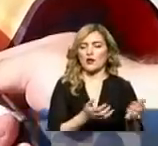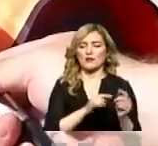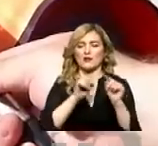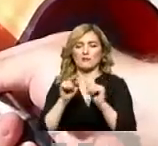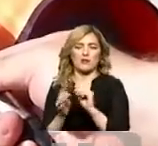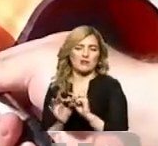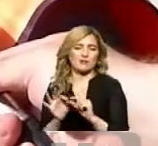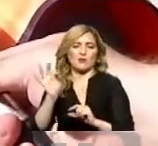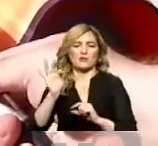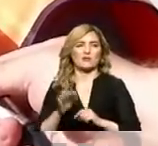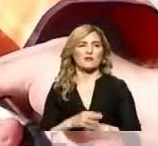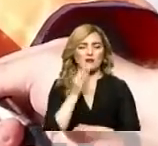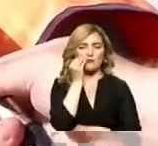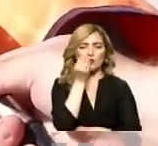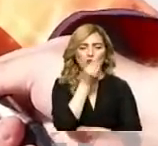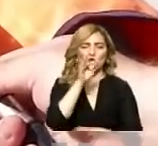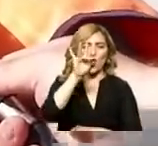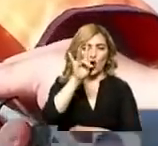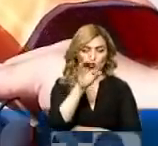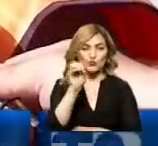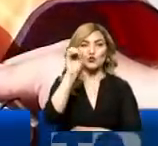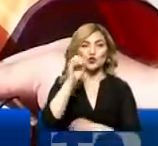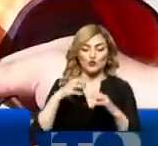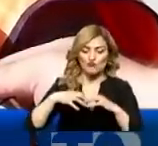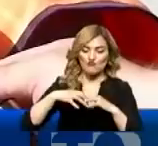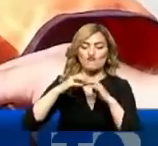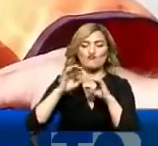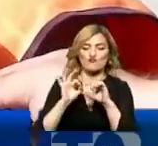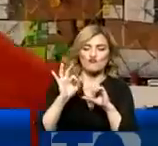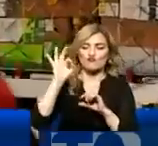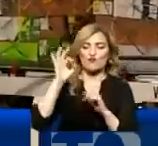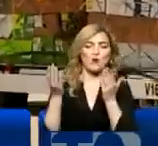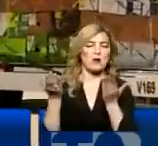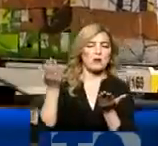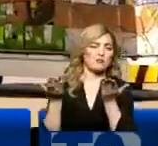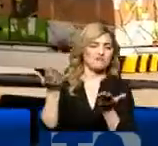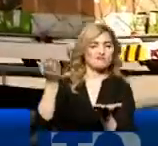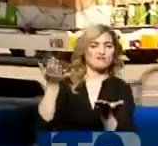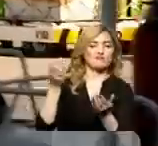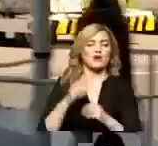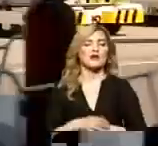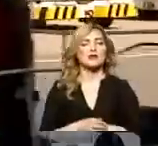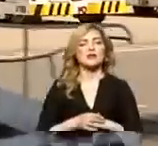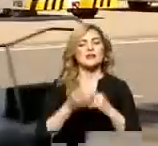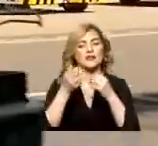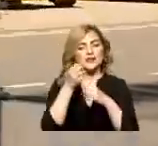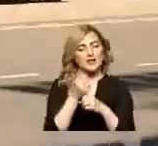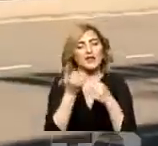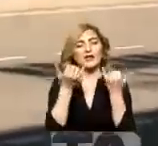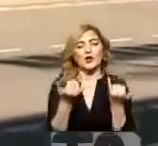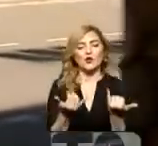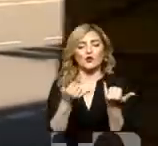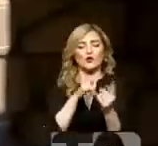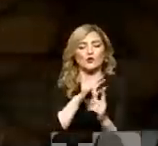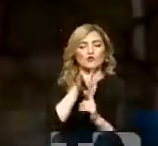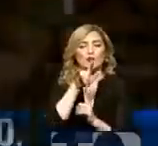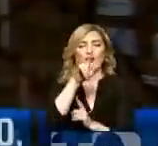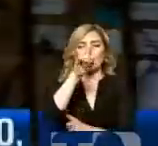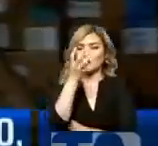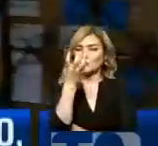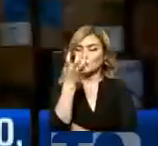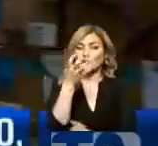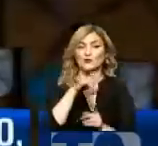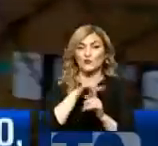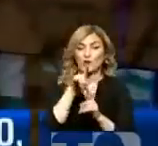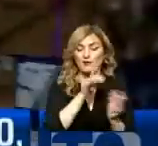el tema de flores estimamos que hay un 8% de crecimiento con relación al año pasado. Para esta temporada han llegado al país 14 aerolíneas de carga y la mayoría